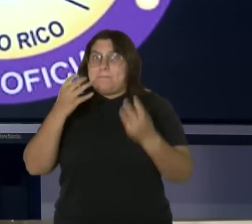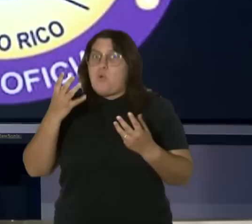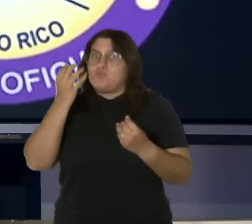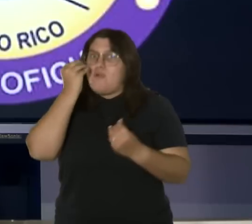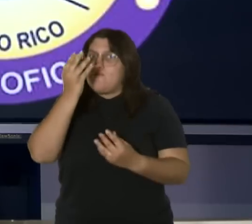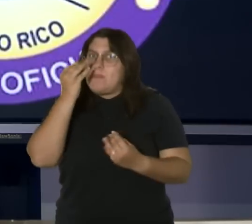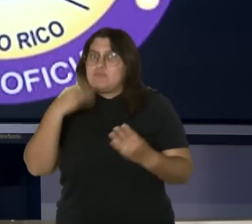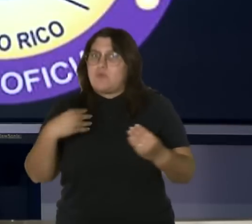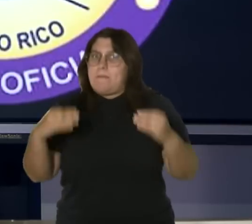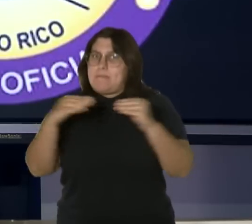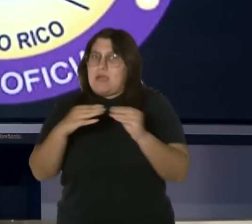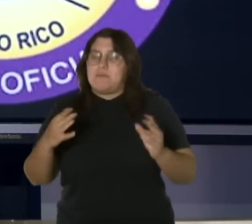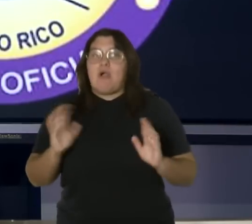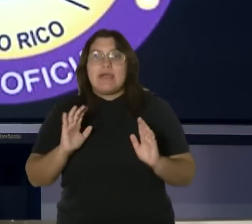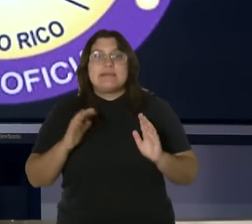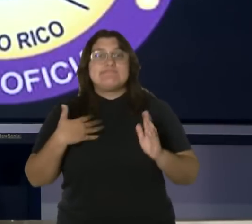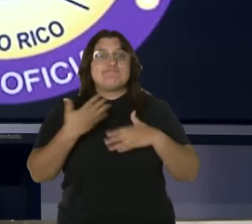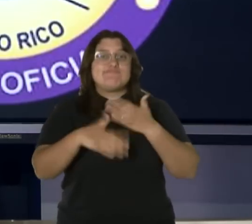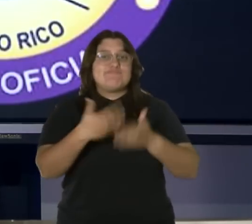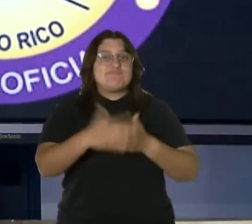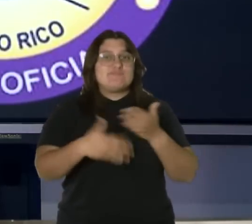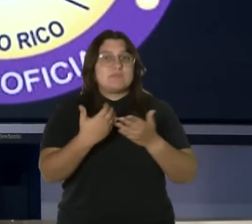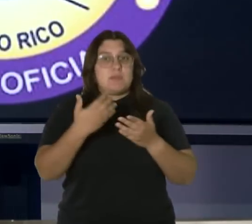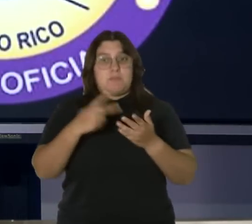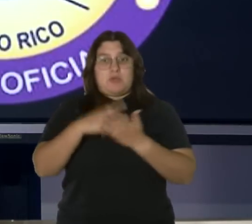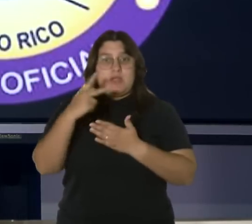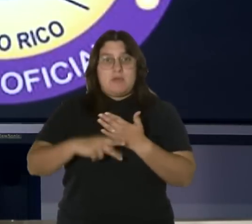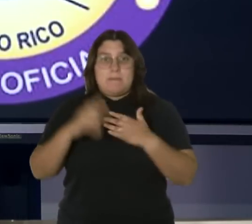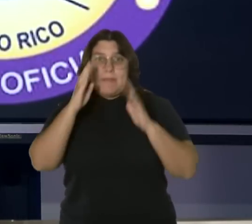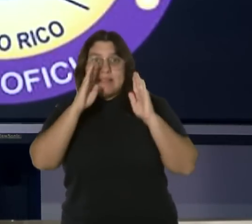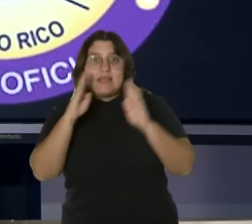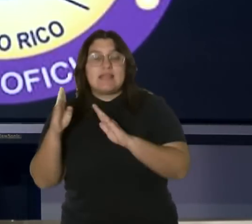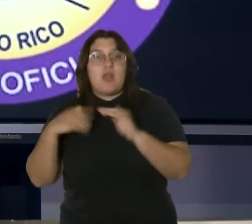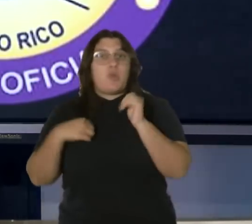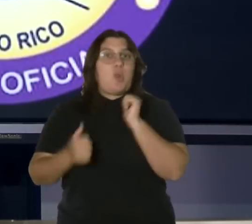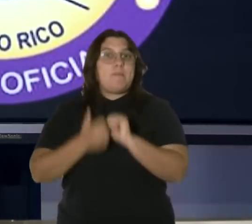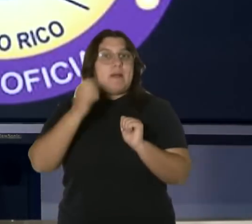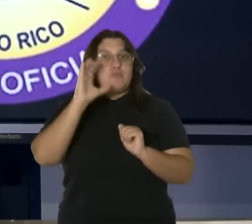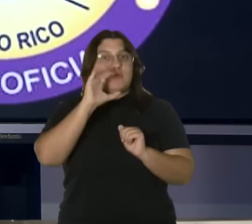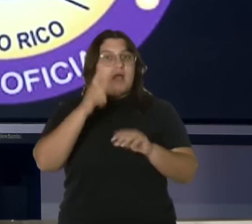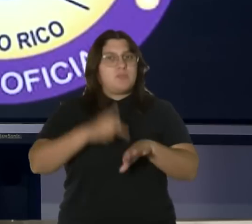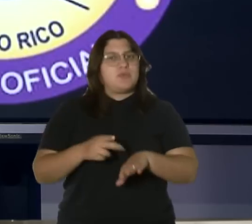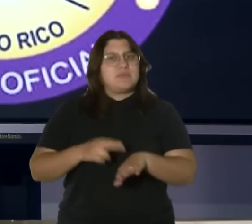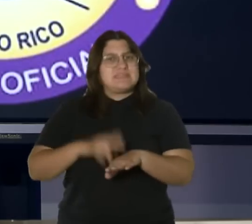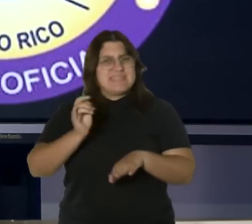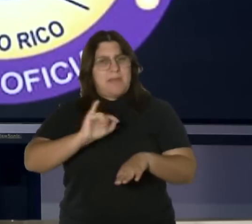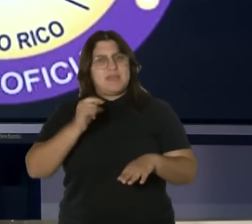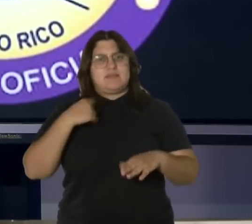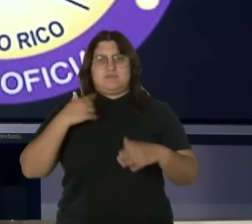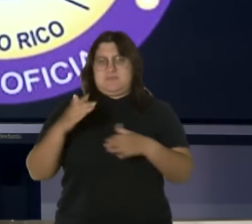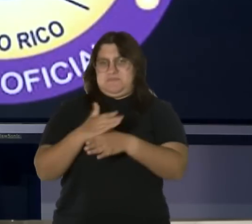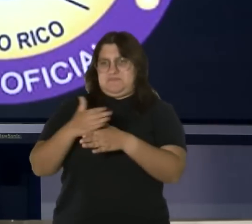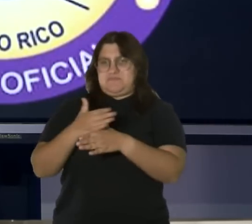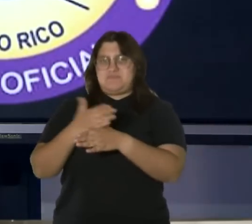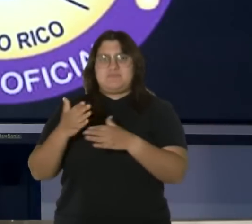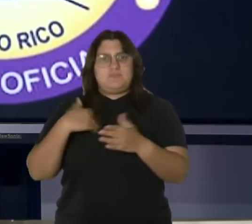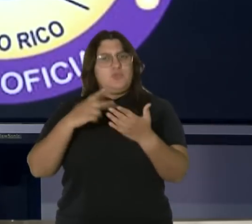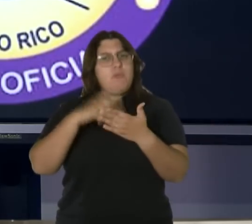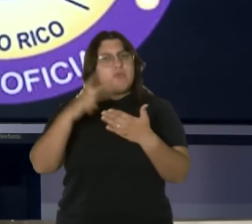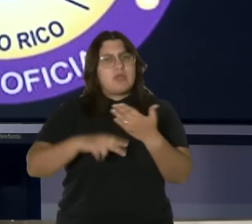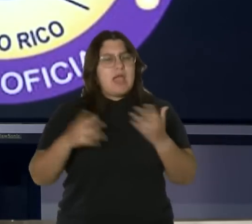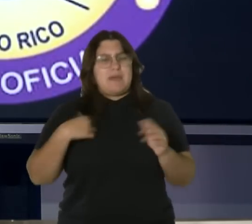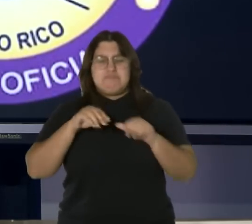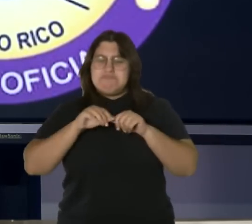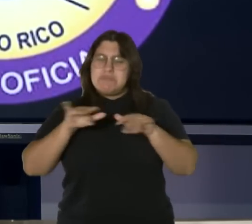mucho más que hablar en los próximos programas Así que estén muy pendientes a lo más buscados Puerto Rico Oiga y comparta Este programa en todas las redes sociales